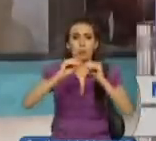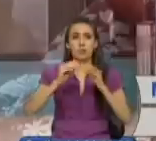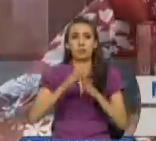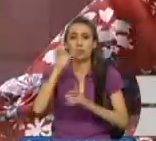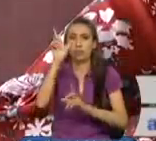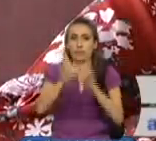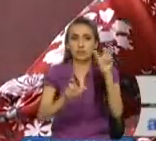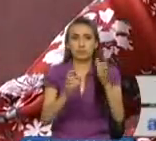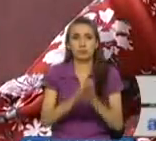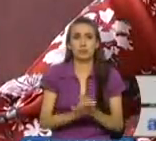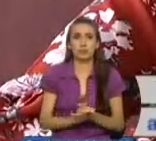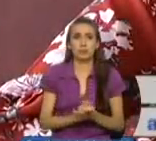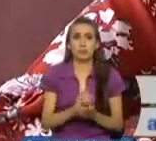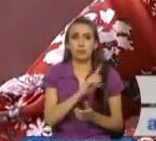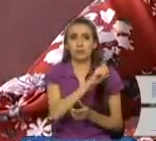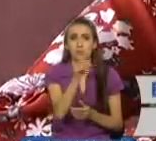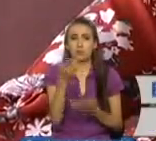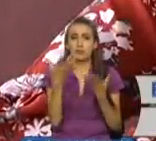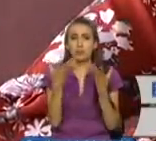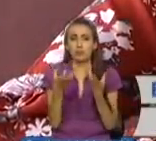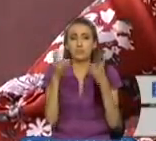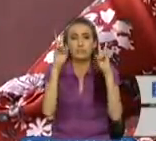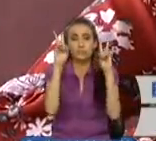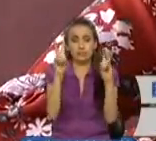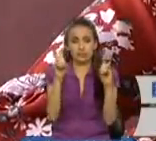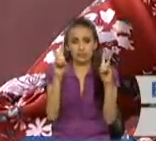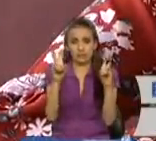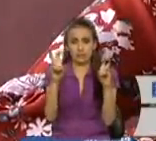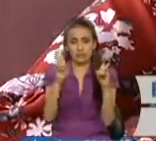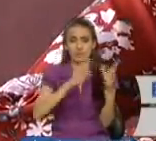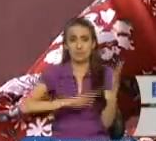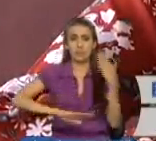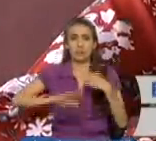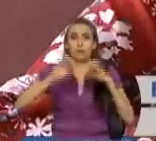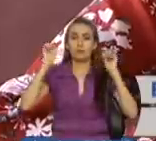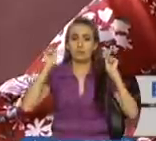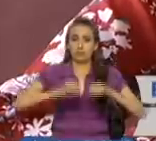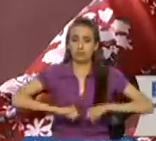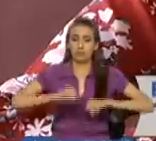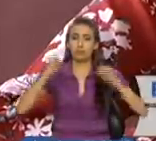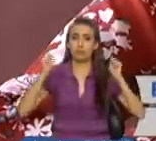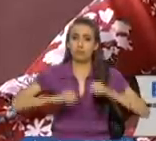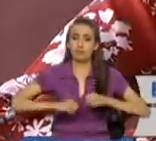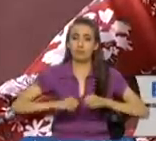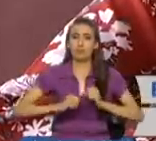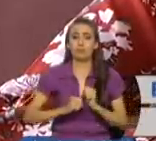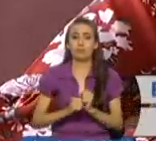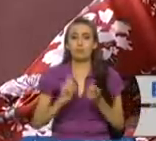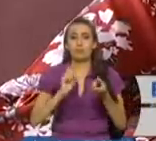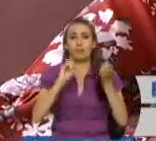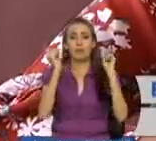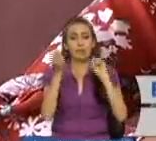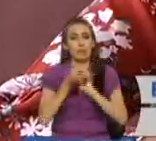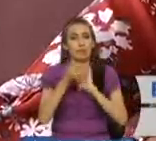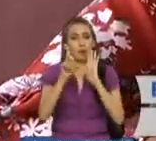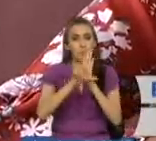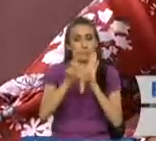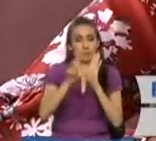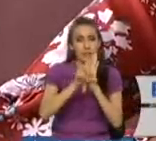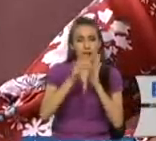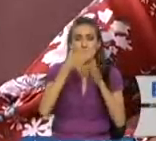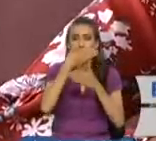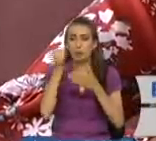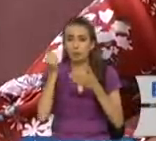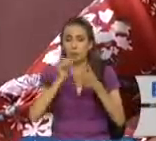ecu si es que existen temas puntuales que consideren pues Que obviamente las reformas a esta ley va a mejorar la